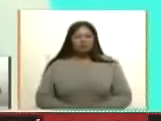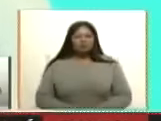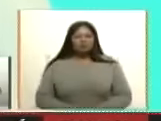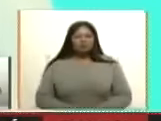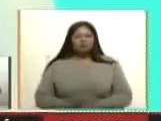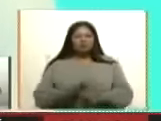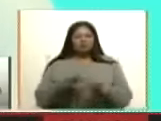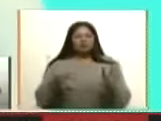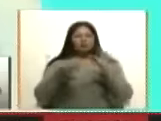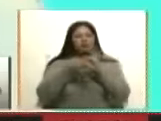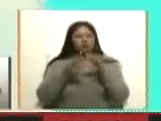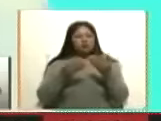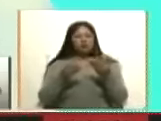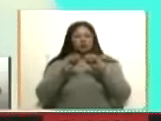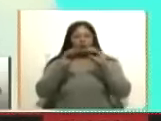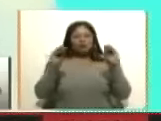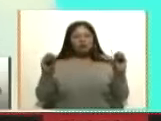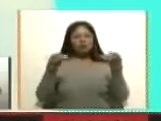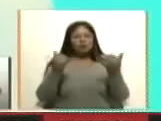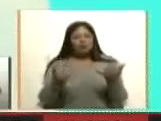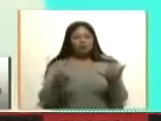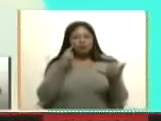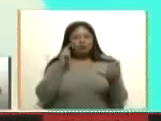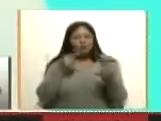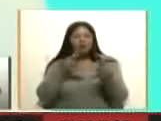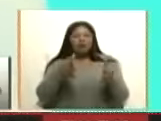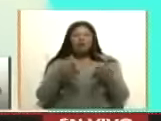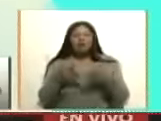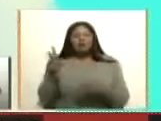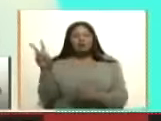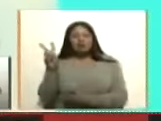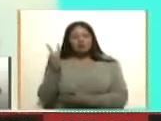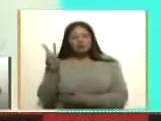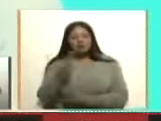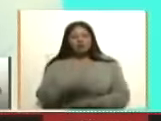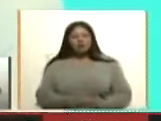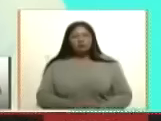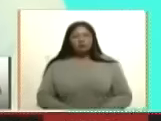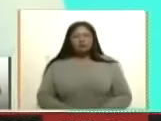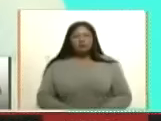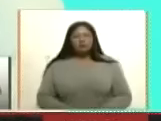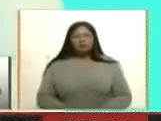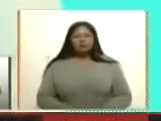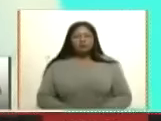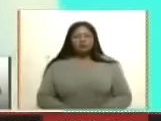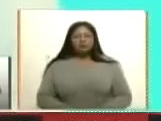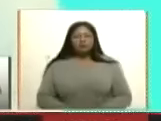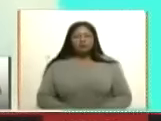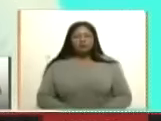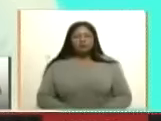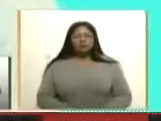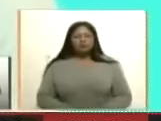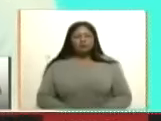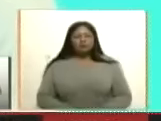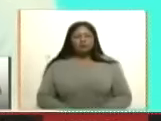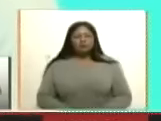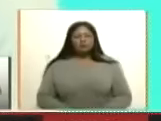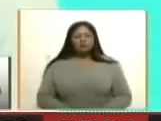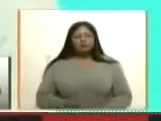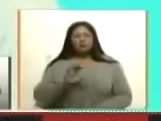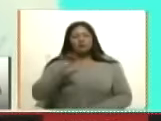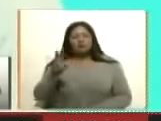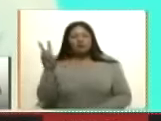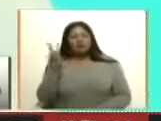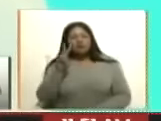une que nos convoca que nos suma ha ganado Venezuela ha ganado la soberanía de Venezuela Porque